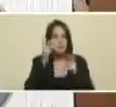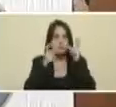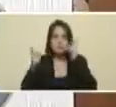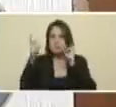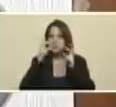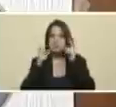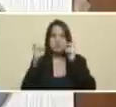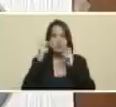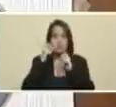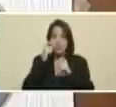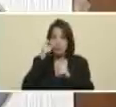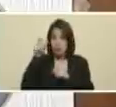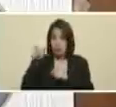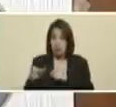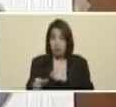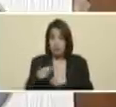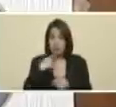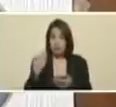Ali,